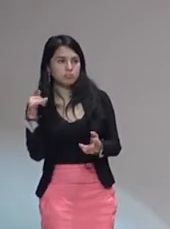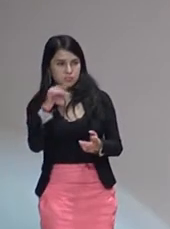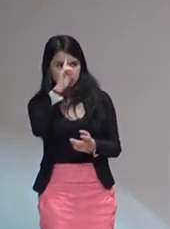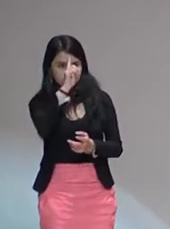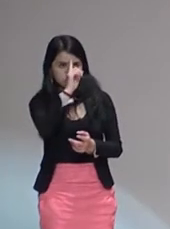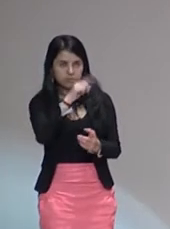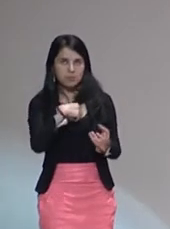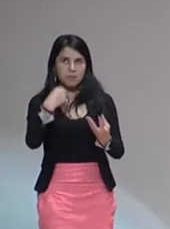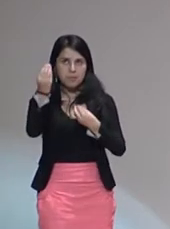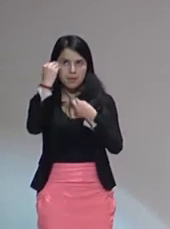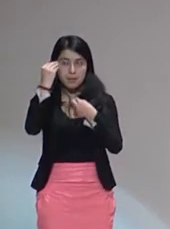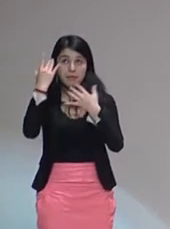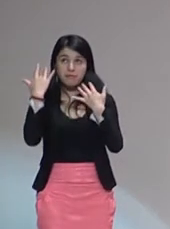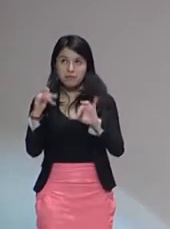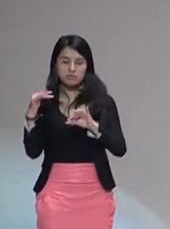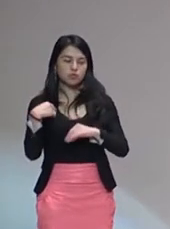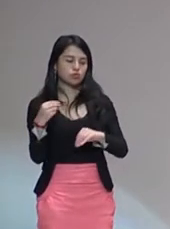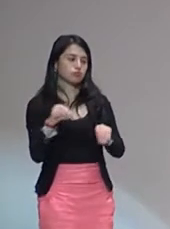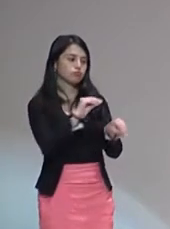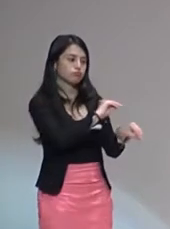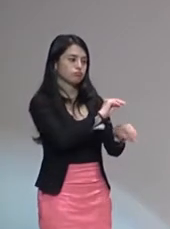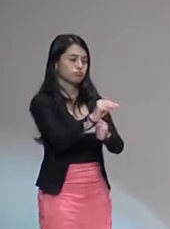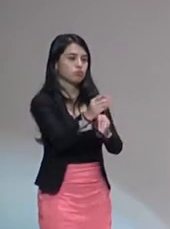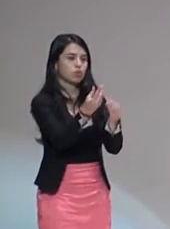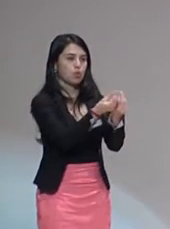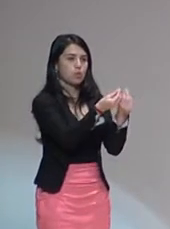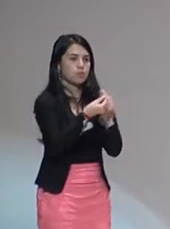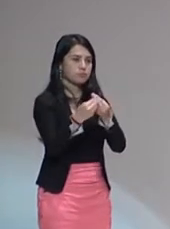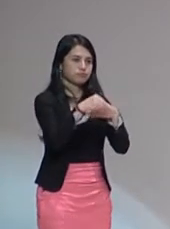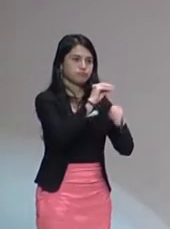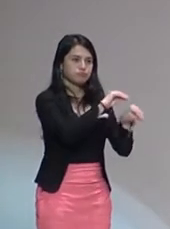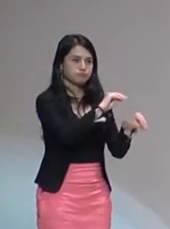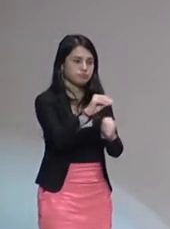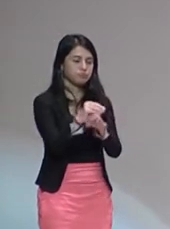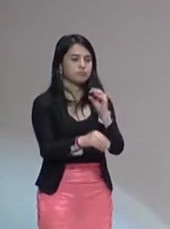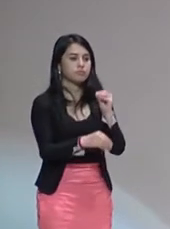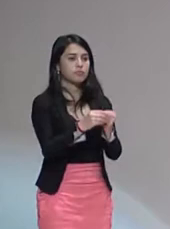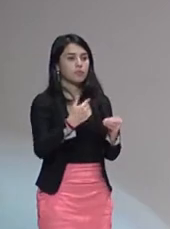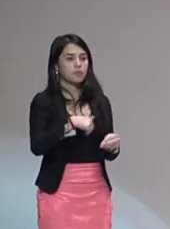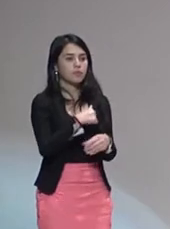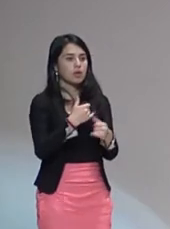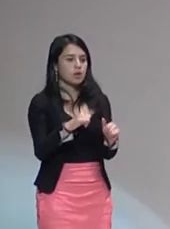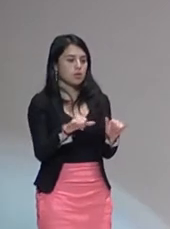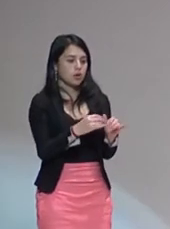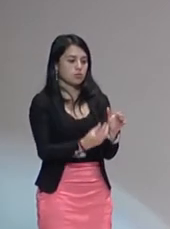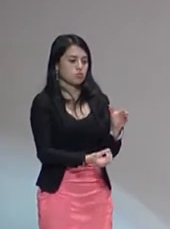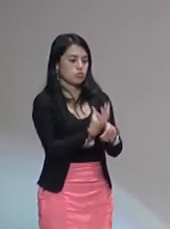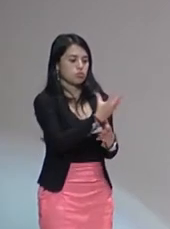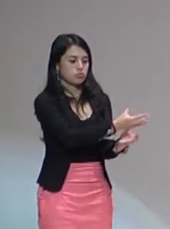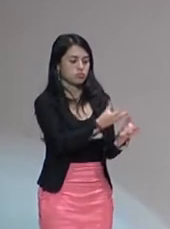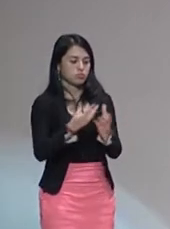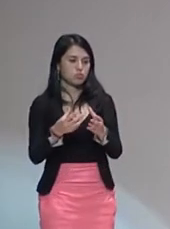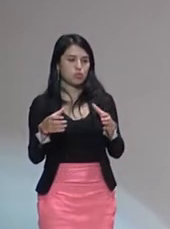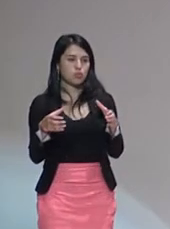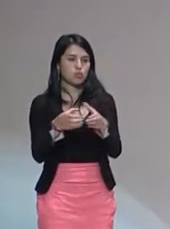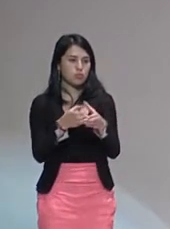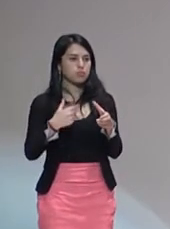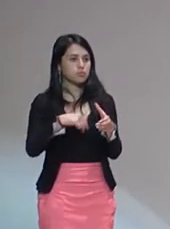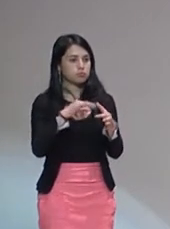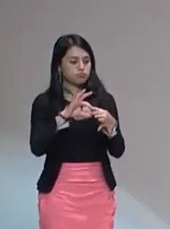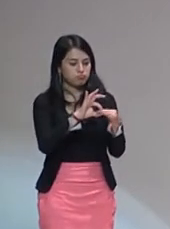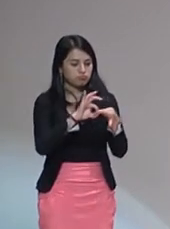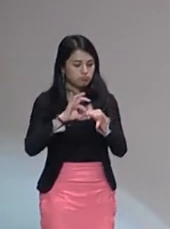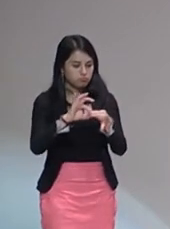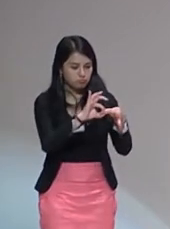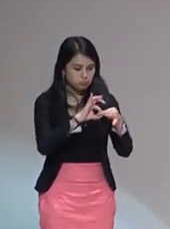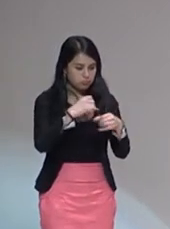nosotros hemos multiplicado esto con los compañeros y hemos creado precisamente un grupo que trabajamos en equipo